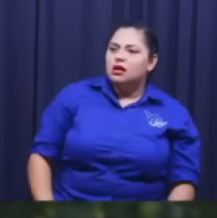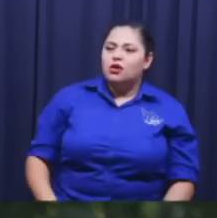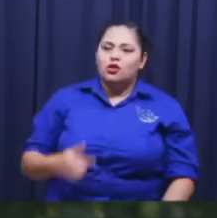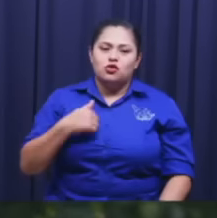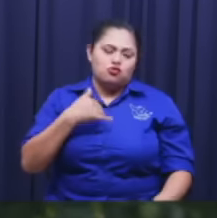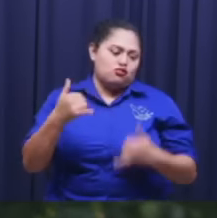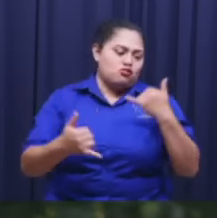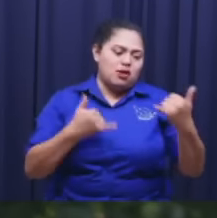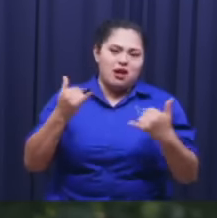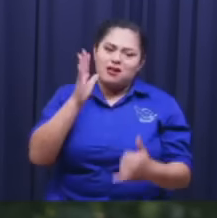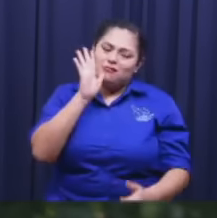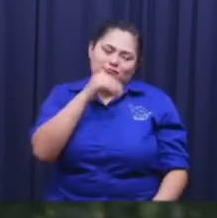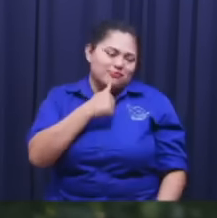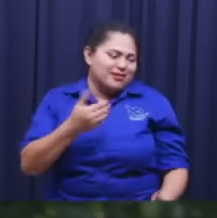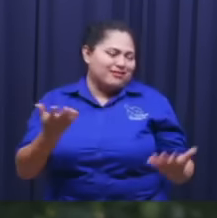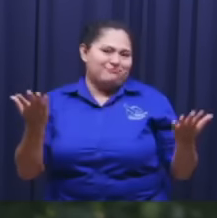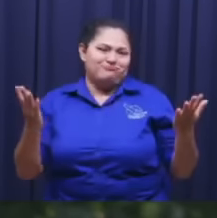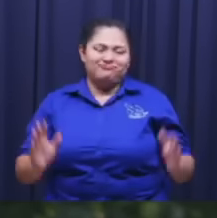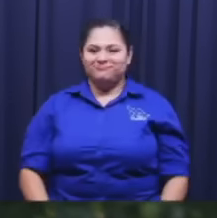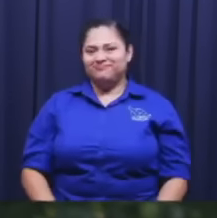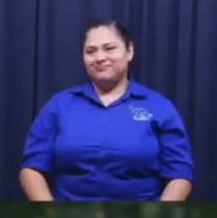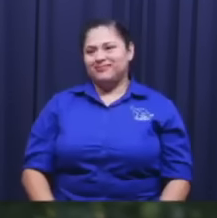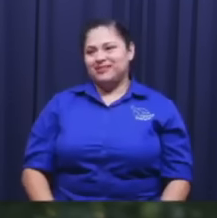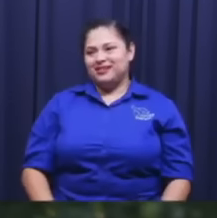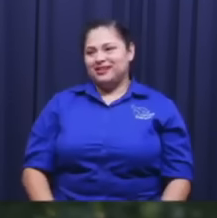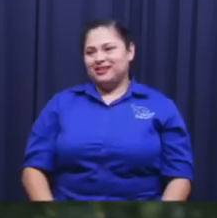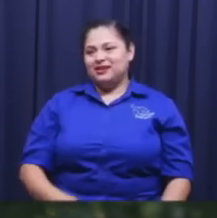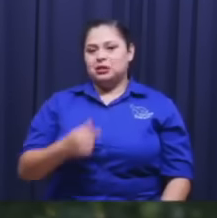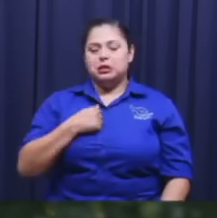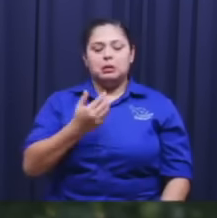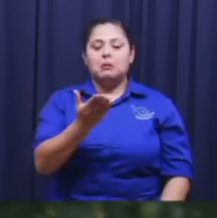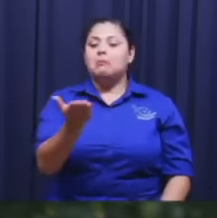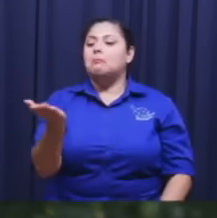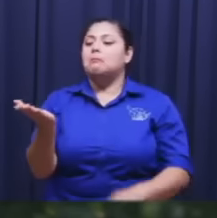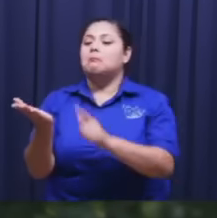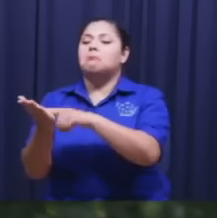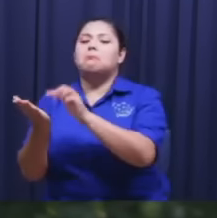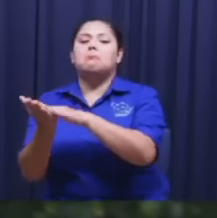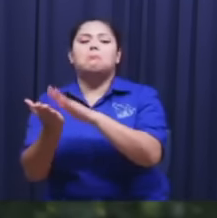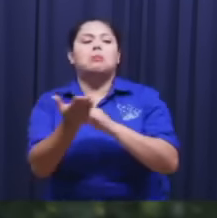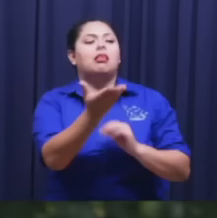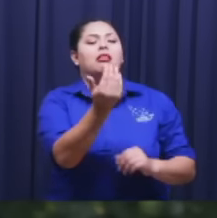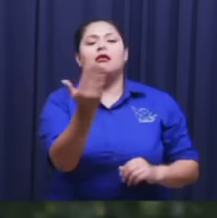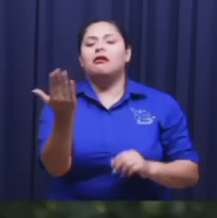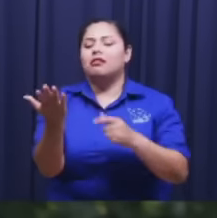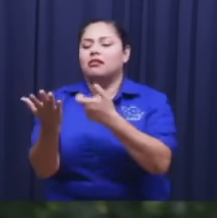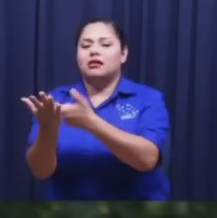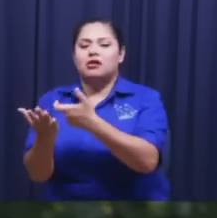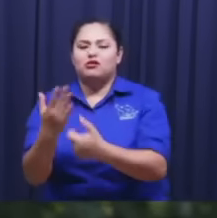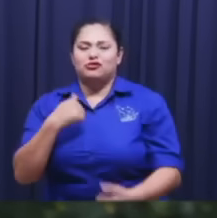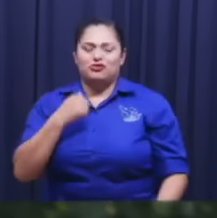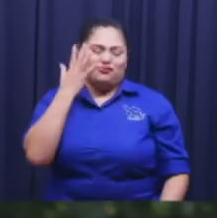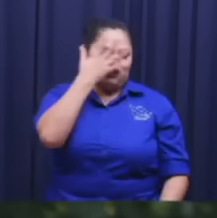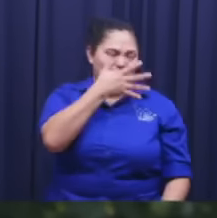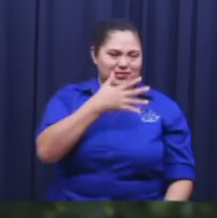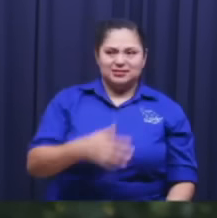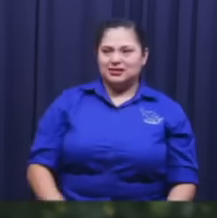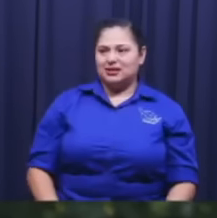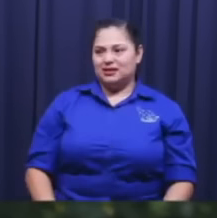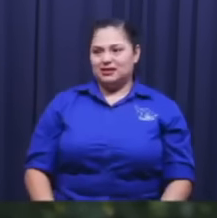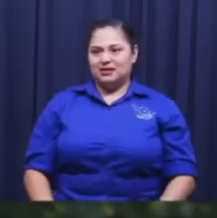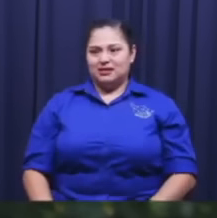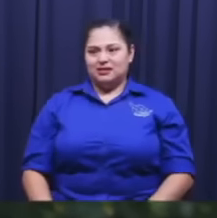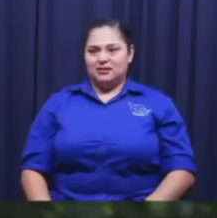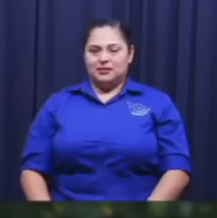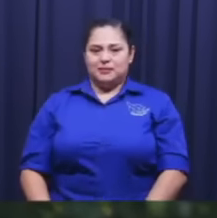Jugar no puedo. O sea, mendigar me da vergüenza. O sea, sí podía jugar, pero tenía que vivir